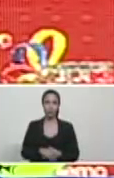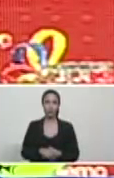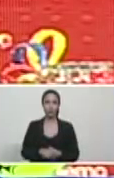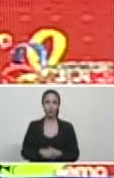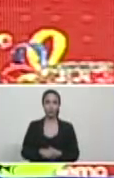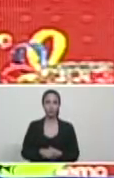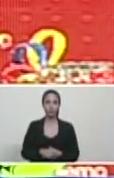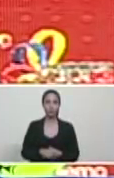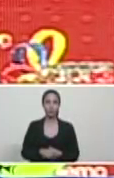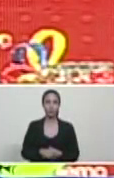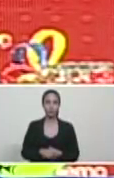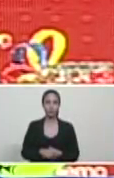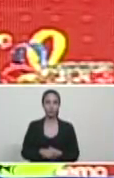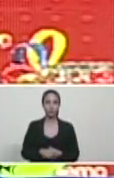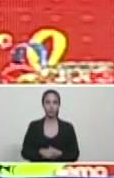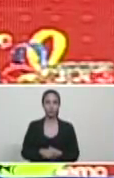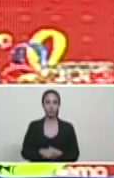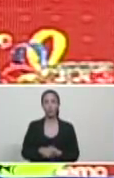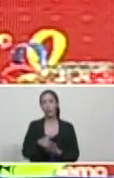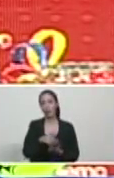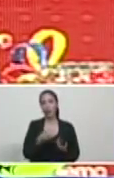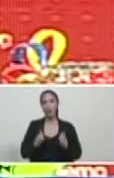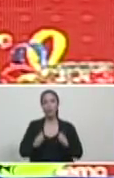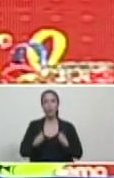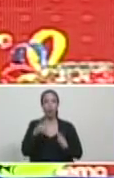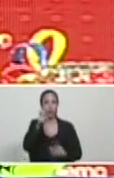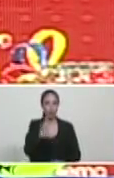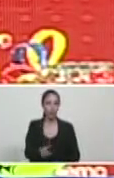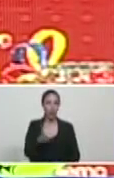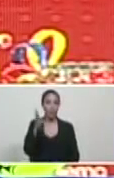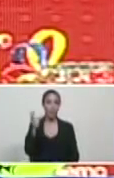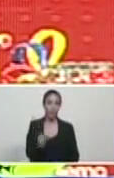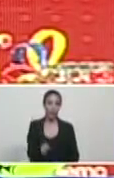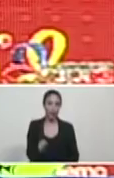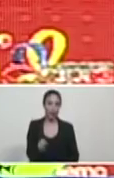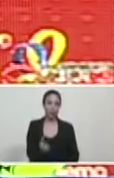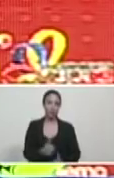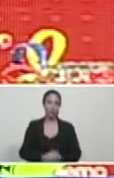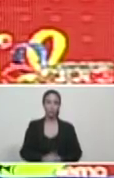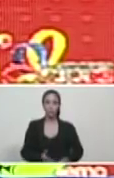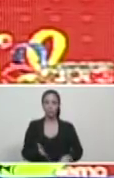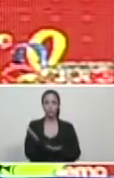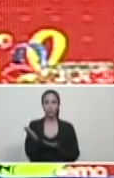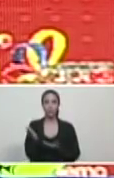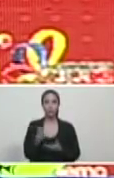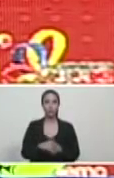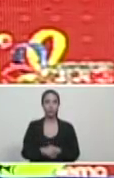Compañera del municipio Sucre de Petare, Yasmín Josefina Jiménez. Yasmín.